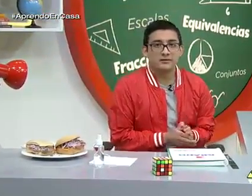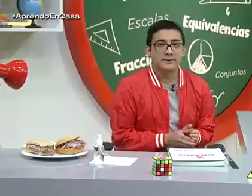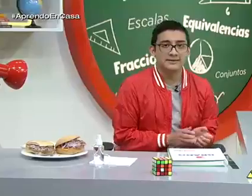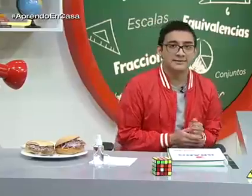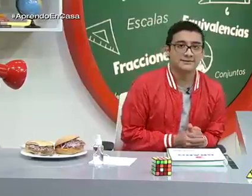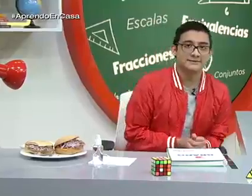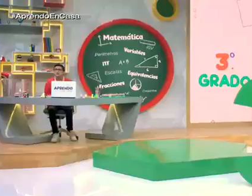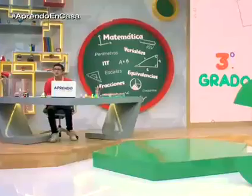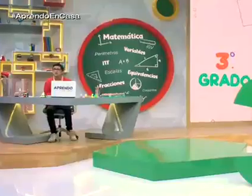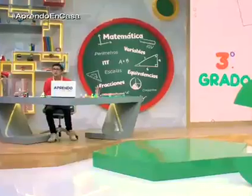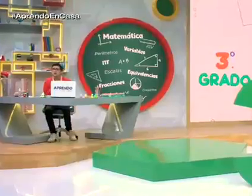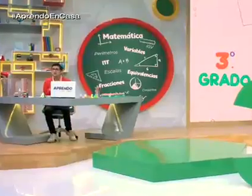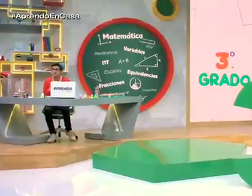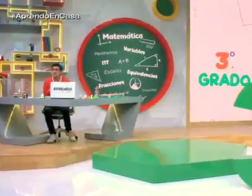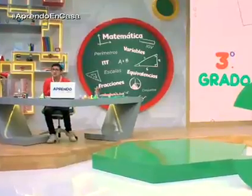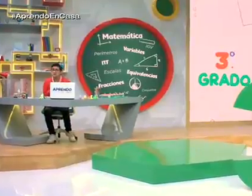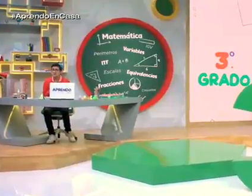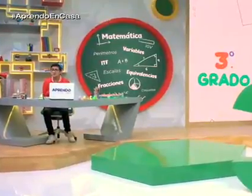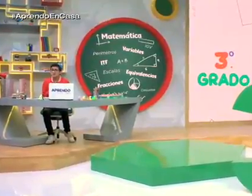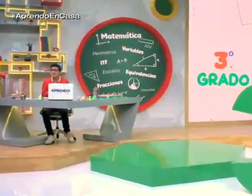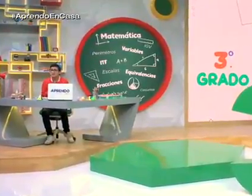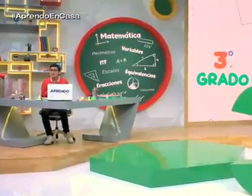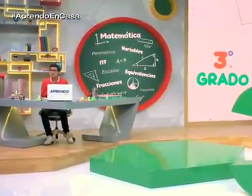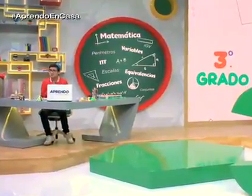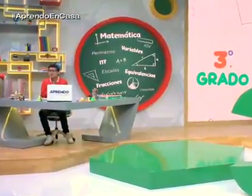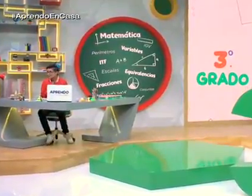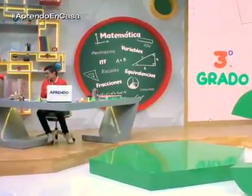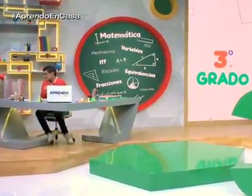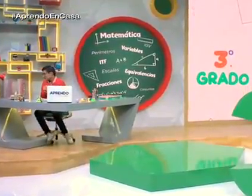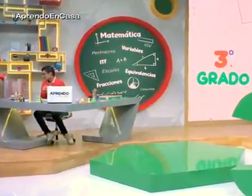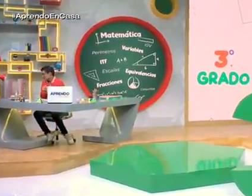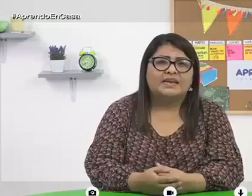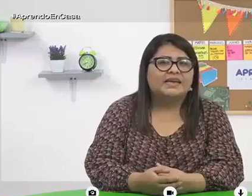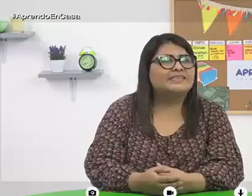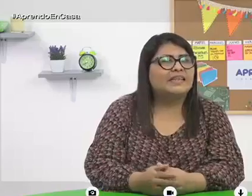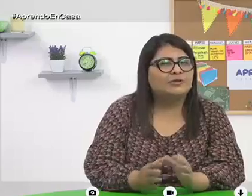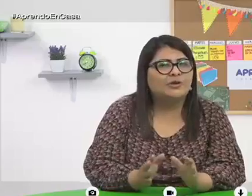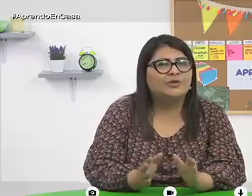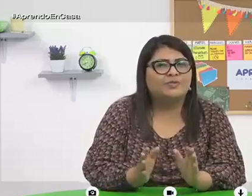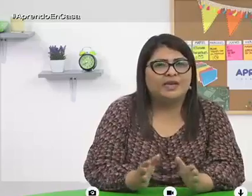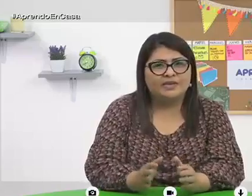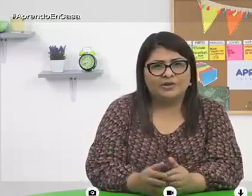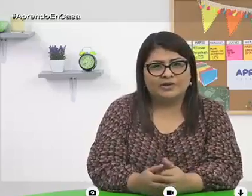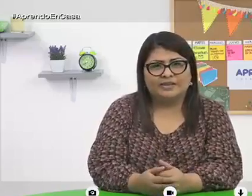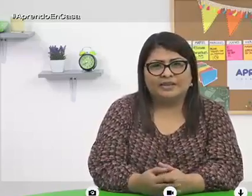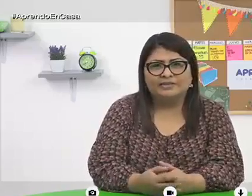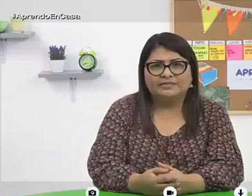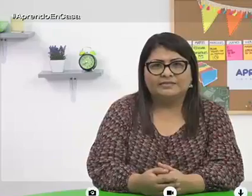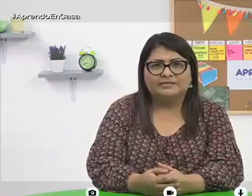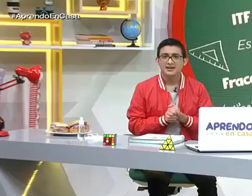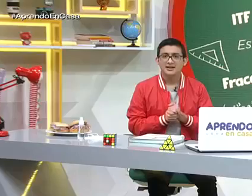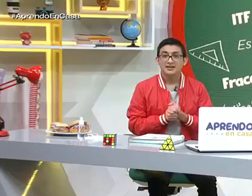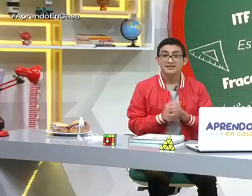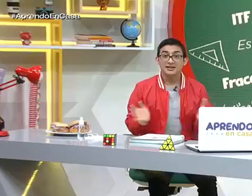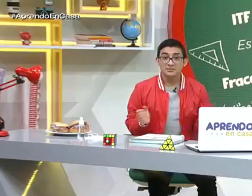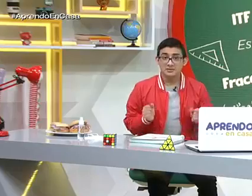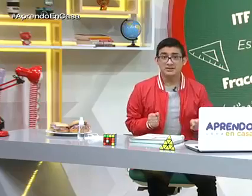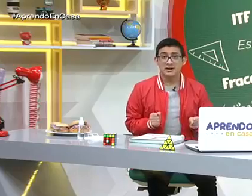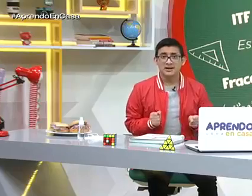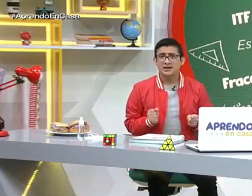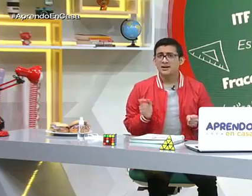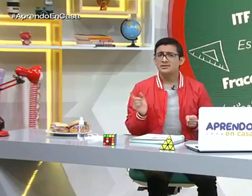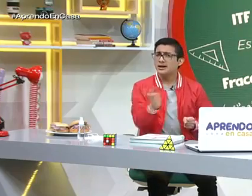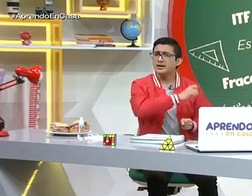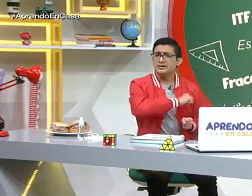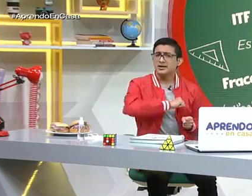de todas formas. Quería mi otro sándwich, pero ni modo. ¿Está todo bien, Jonathan?